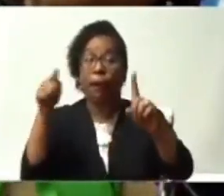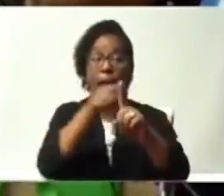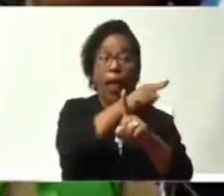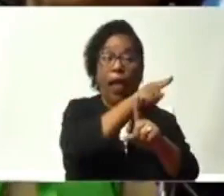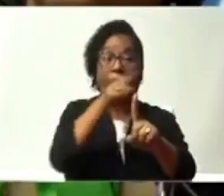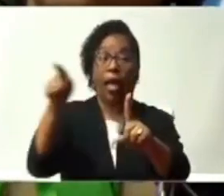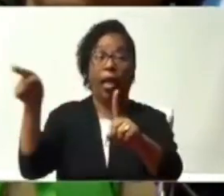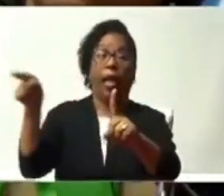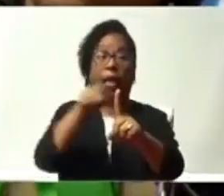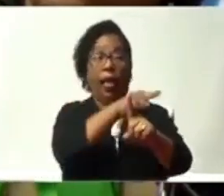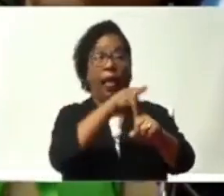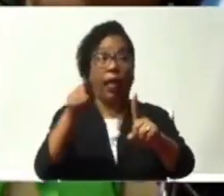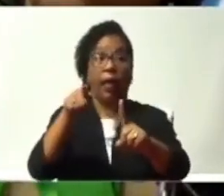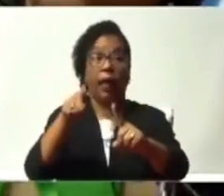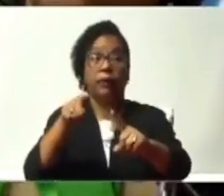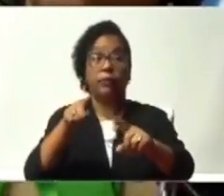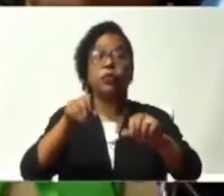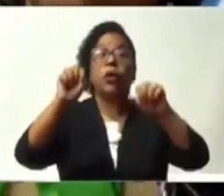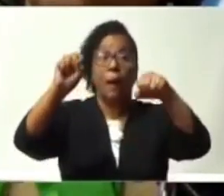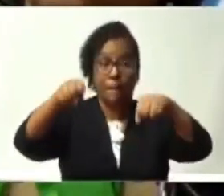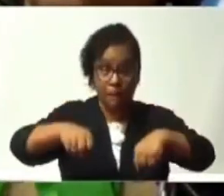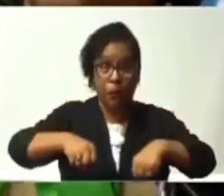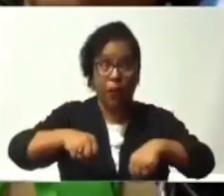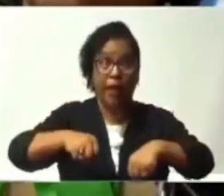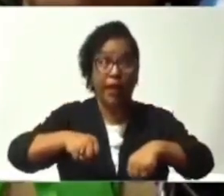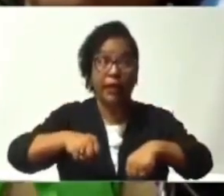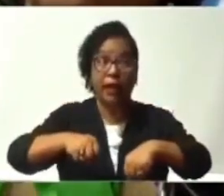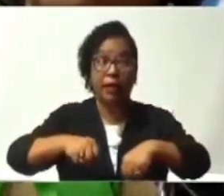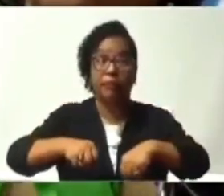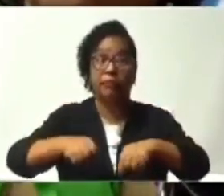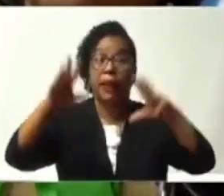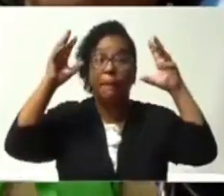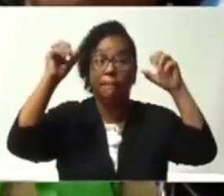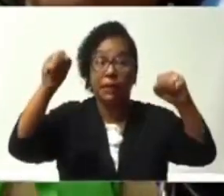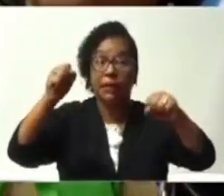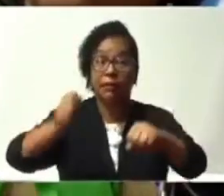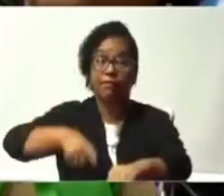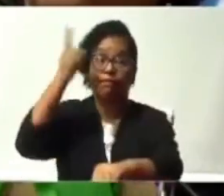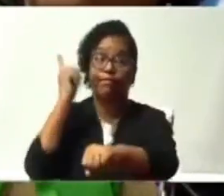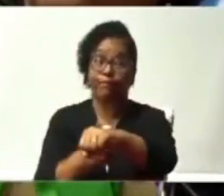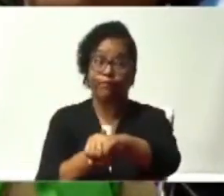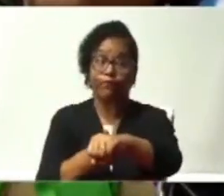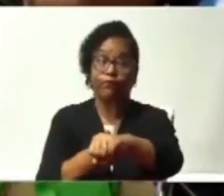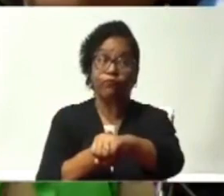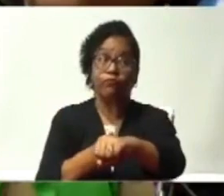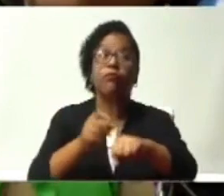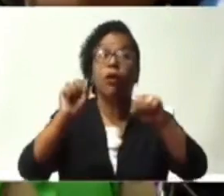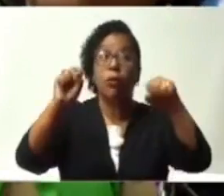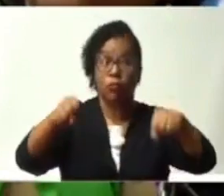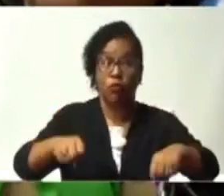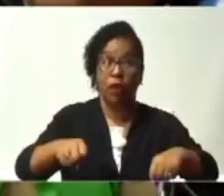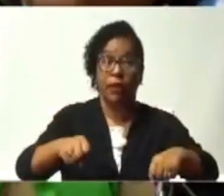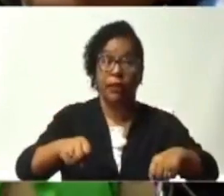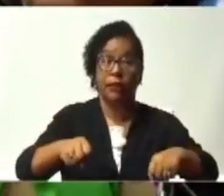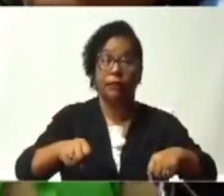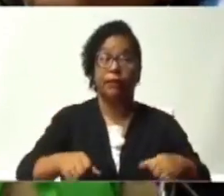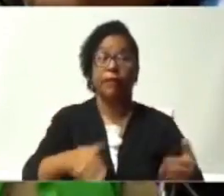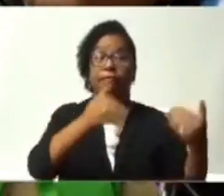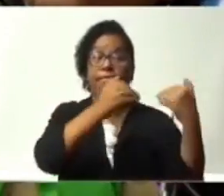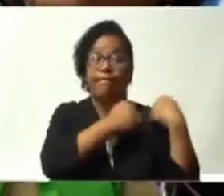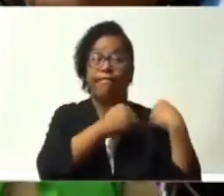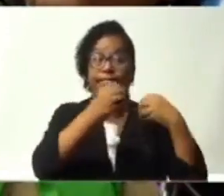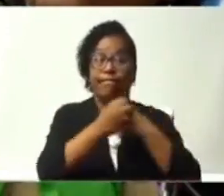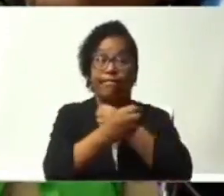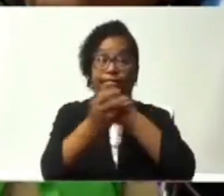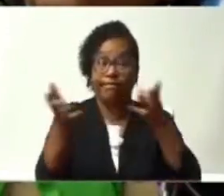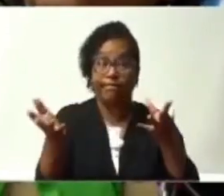procedimiento erróneo que no está contemplado en el reglamento, la presidenta llame la atención. Y las reiteraciones del vocero del PRM de